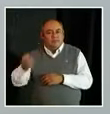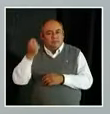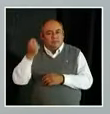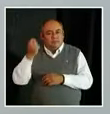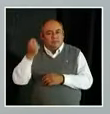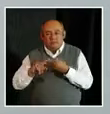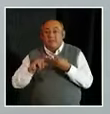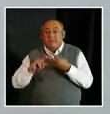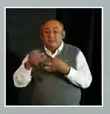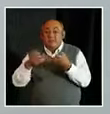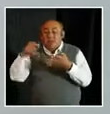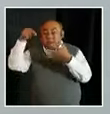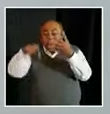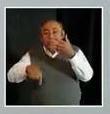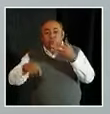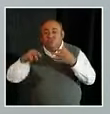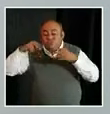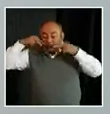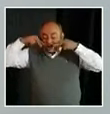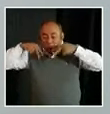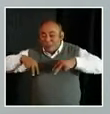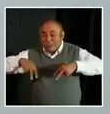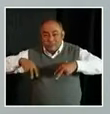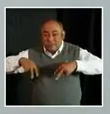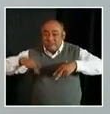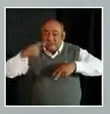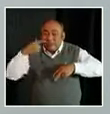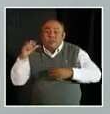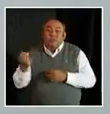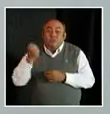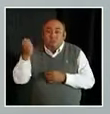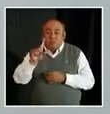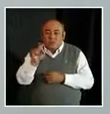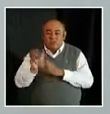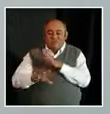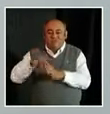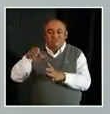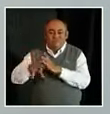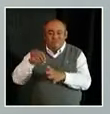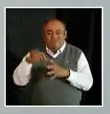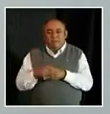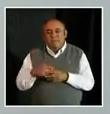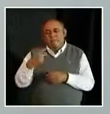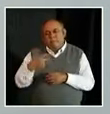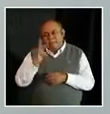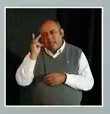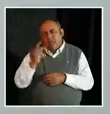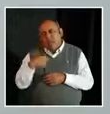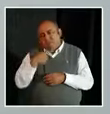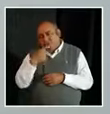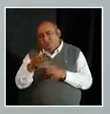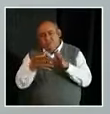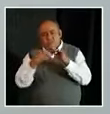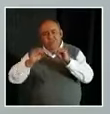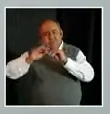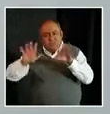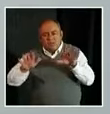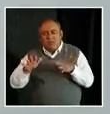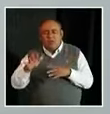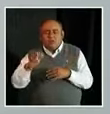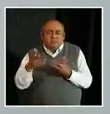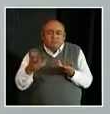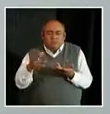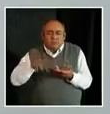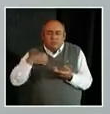¿no? Pero pues siendo transparentes y claros, pues esa es la situación en la que estamos.